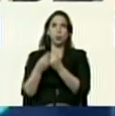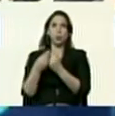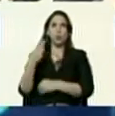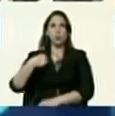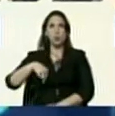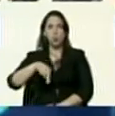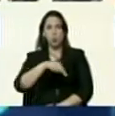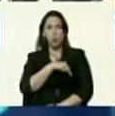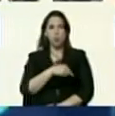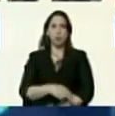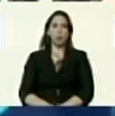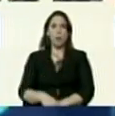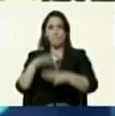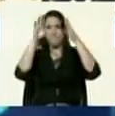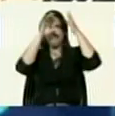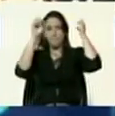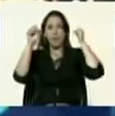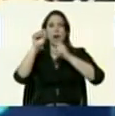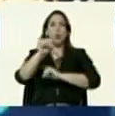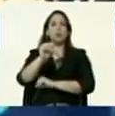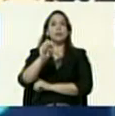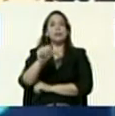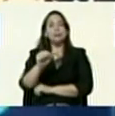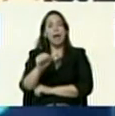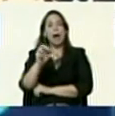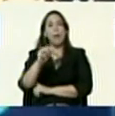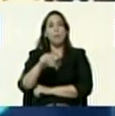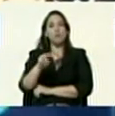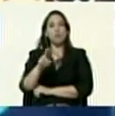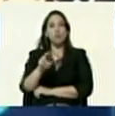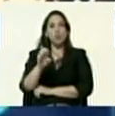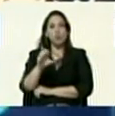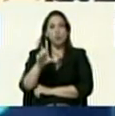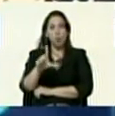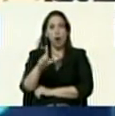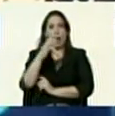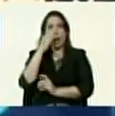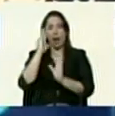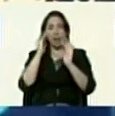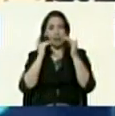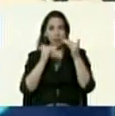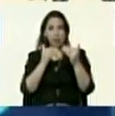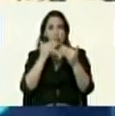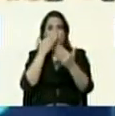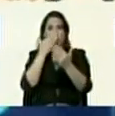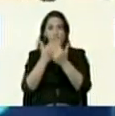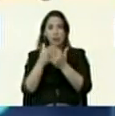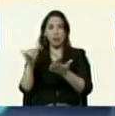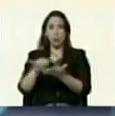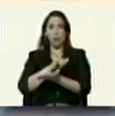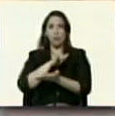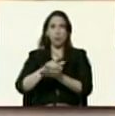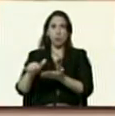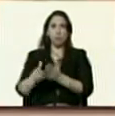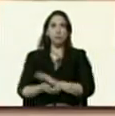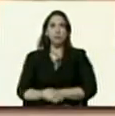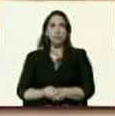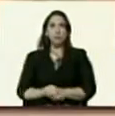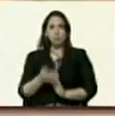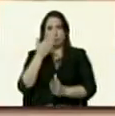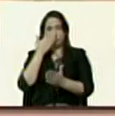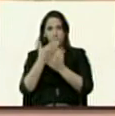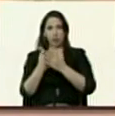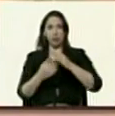nuestro embajador Samuel Moncada, atendiendo el frente de Nueva York, y en el frente